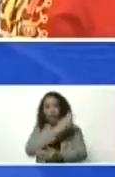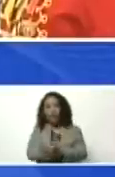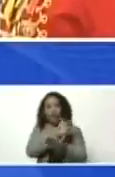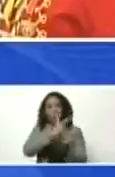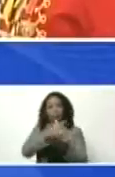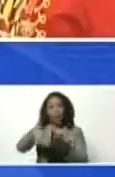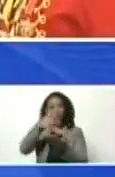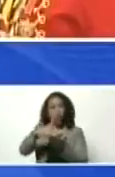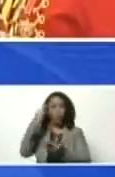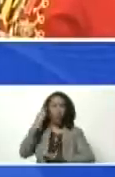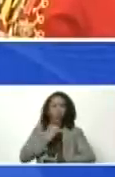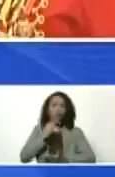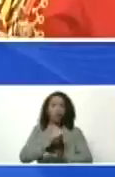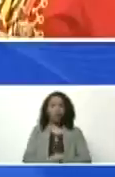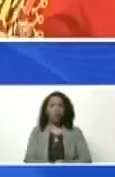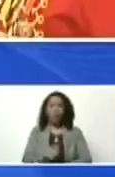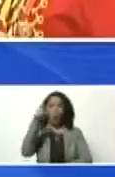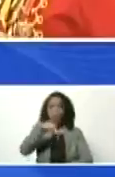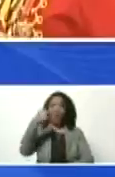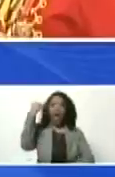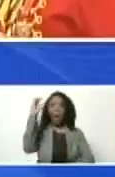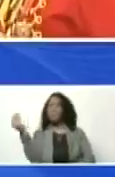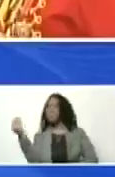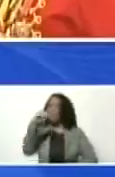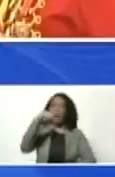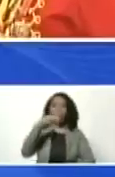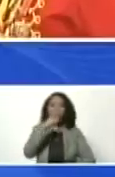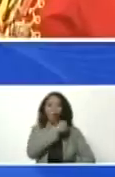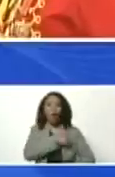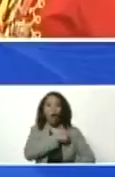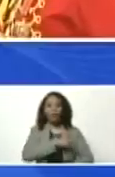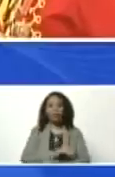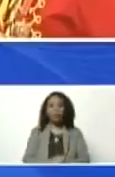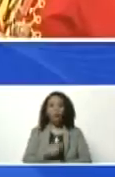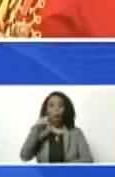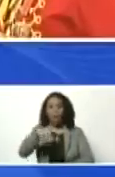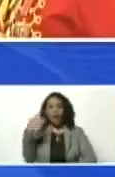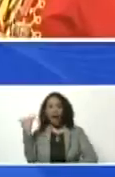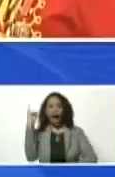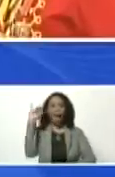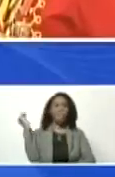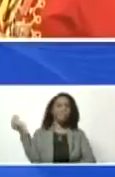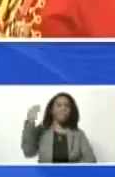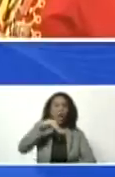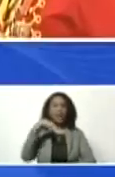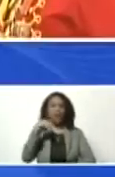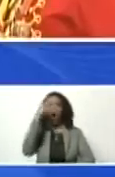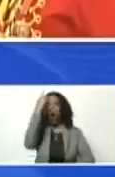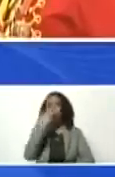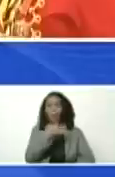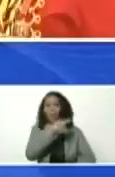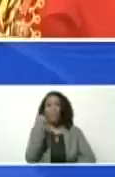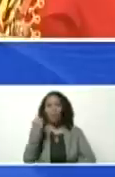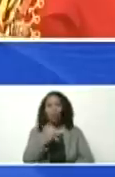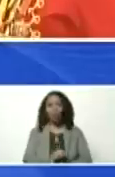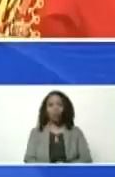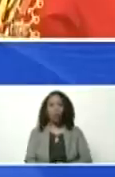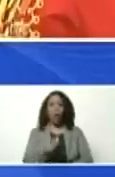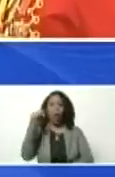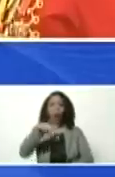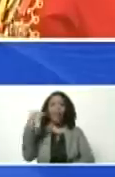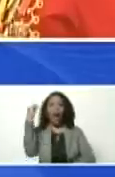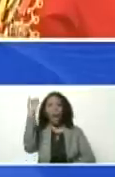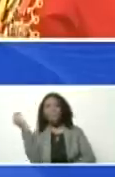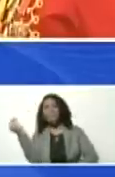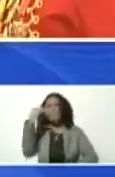Nacional Bolivariana. Hoy tenemos más moral, hoy tenemos más compromiso, hoy